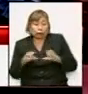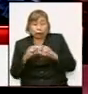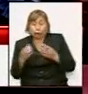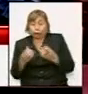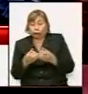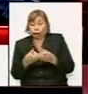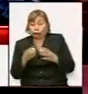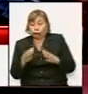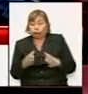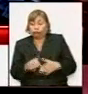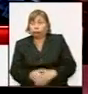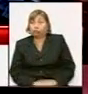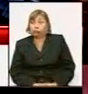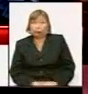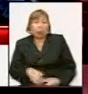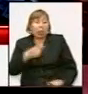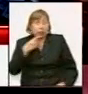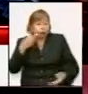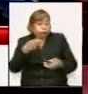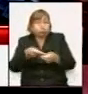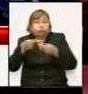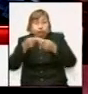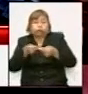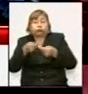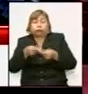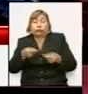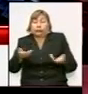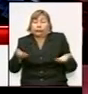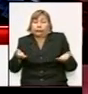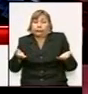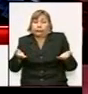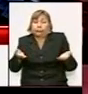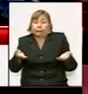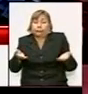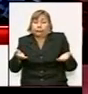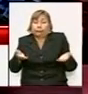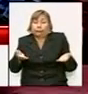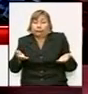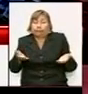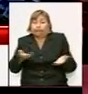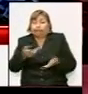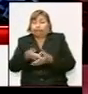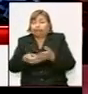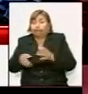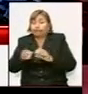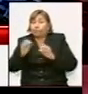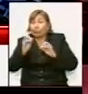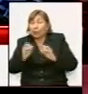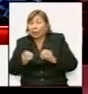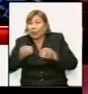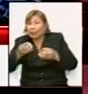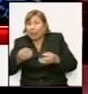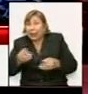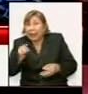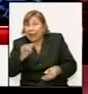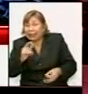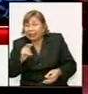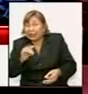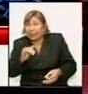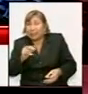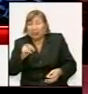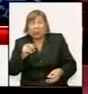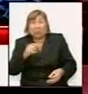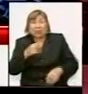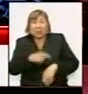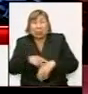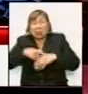congresista para contraponer, hacer el contrapunto de la parte de la invasión, de los haitianos? Han tenido todo el